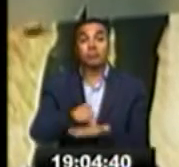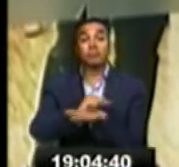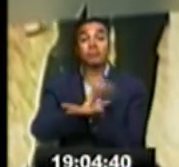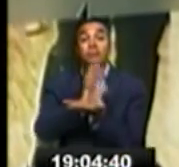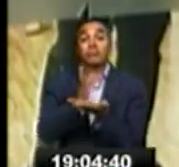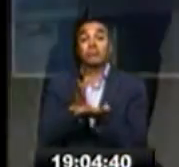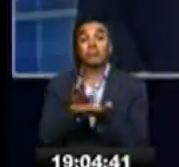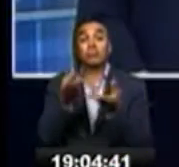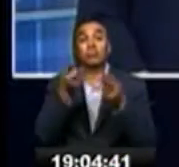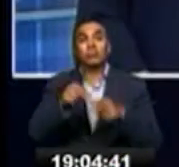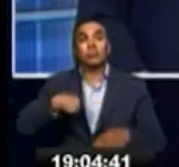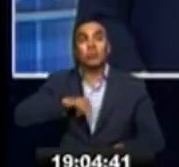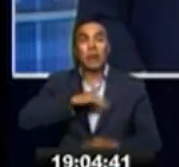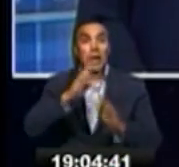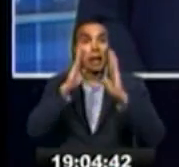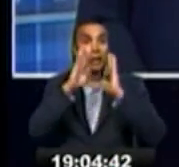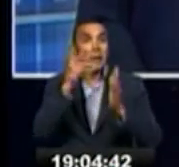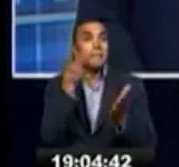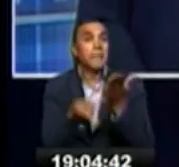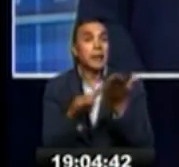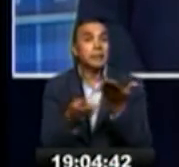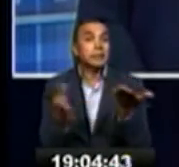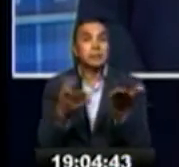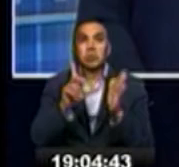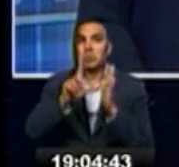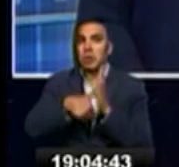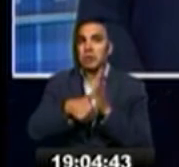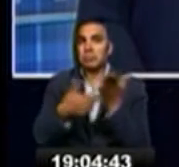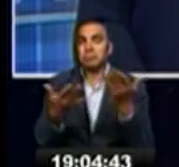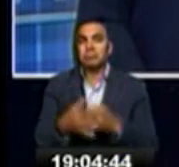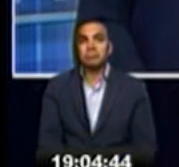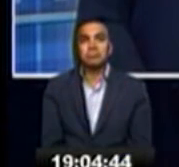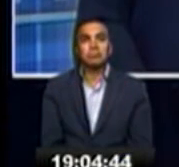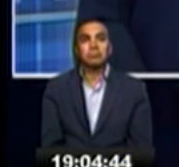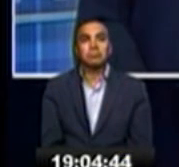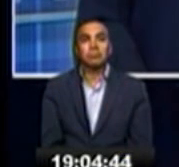Nacional. Obviamente vamos a estar pendientes de lo que sucede en los próximos minutos